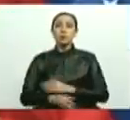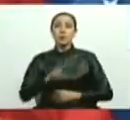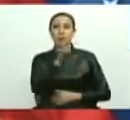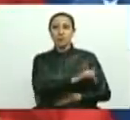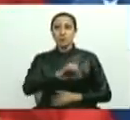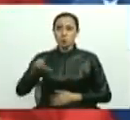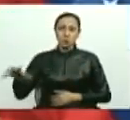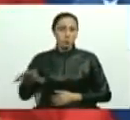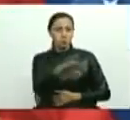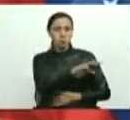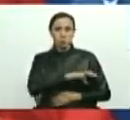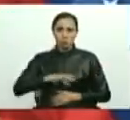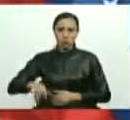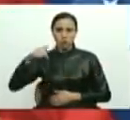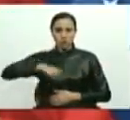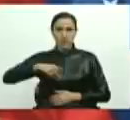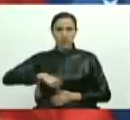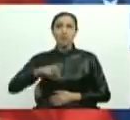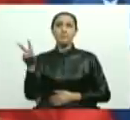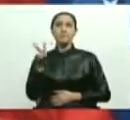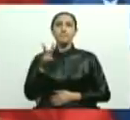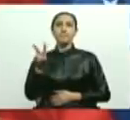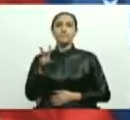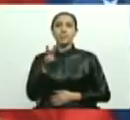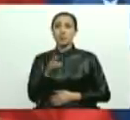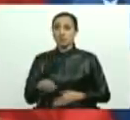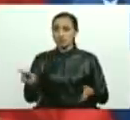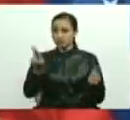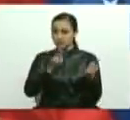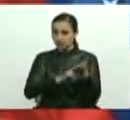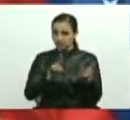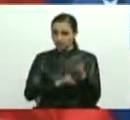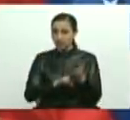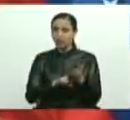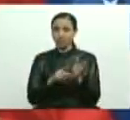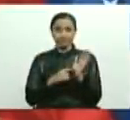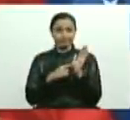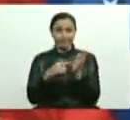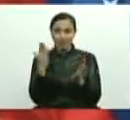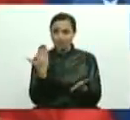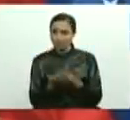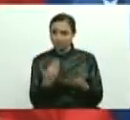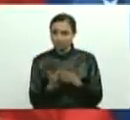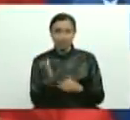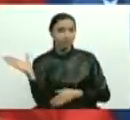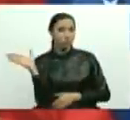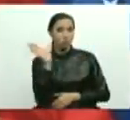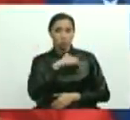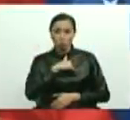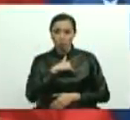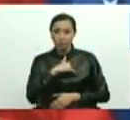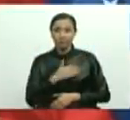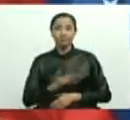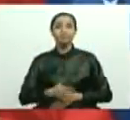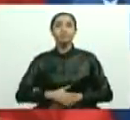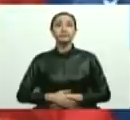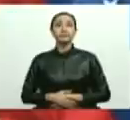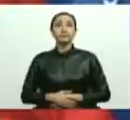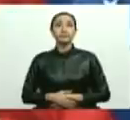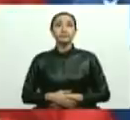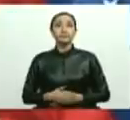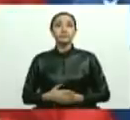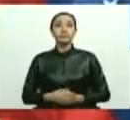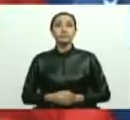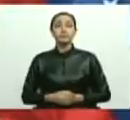entidades del país, repito, sin presentar ningún documento que avale esas afirmaciones.